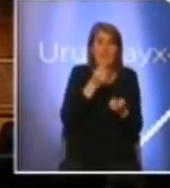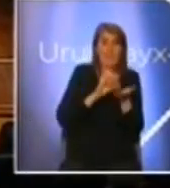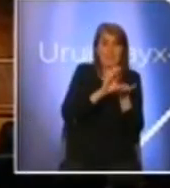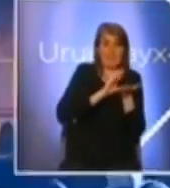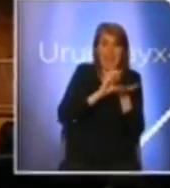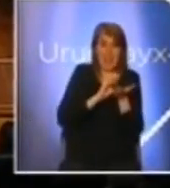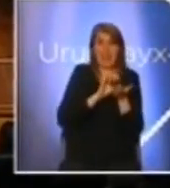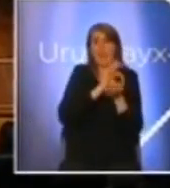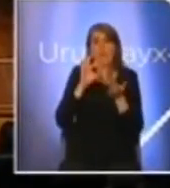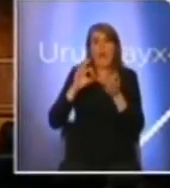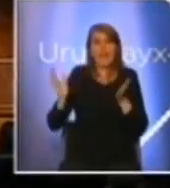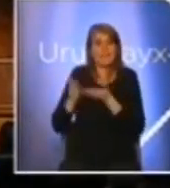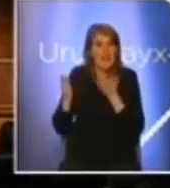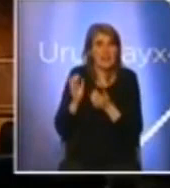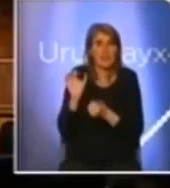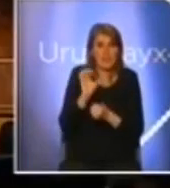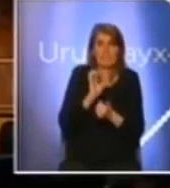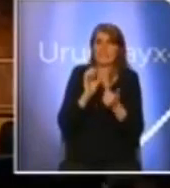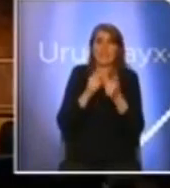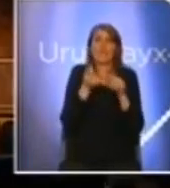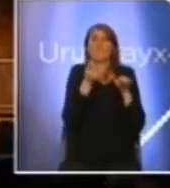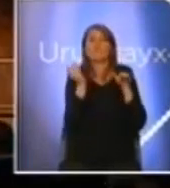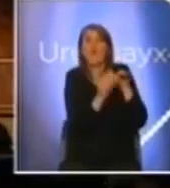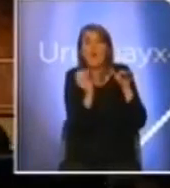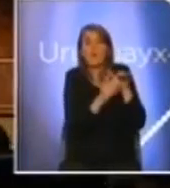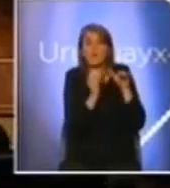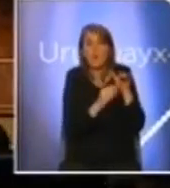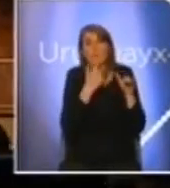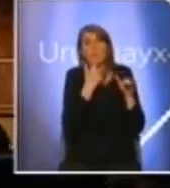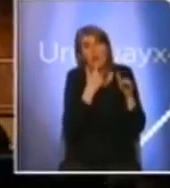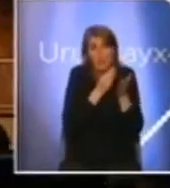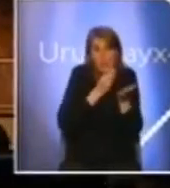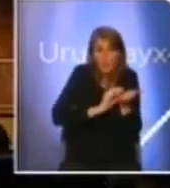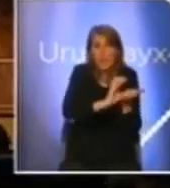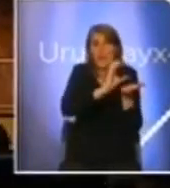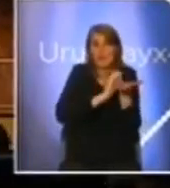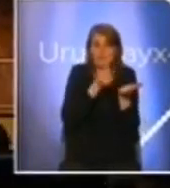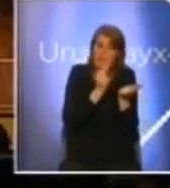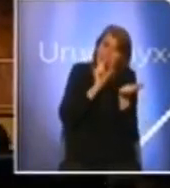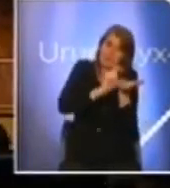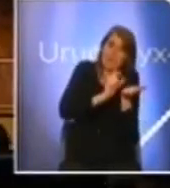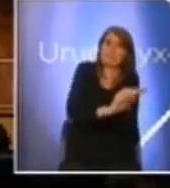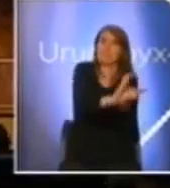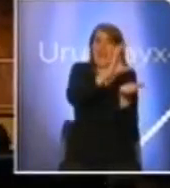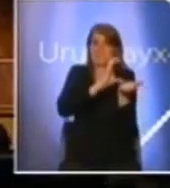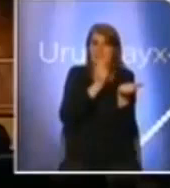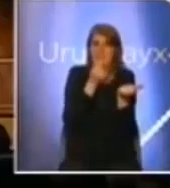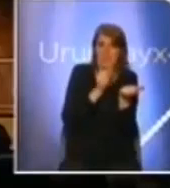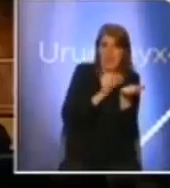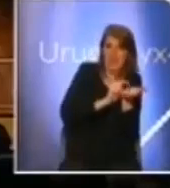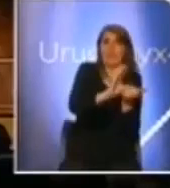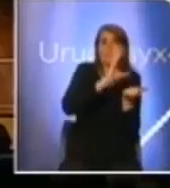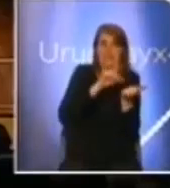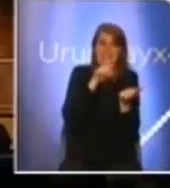aceleradoras y el tema de que existan fondos de inversión que estén apoyando todo este despliegue es un tema muy importante